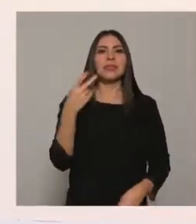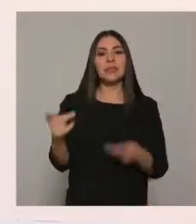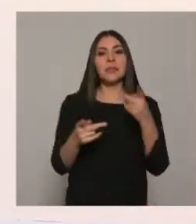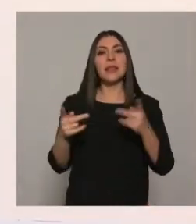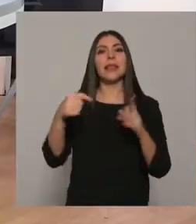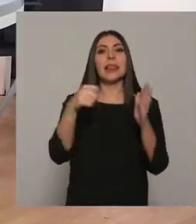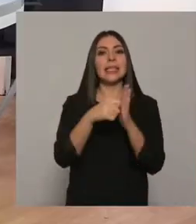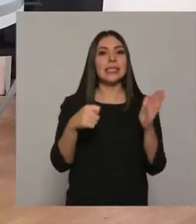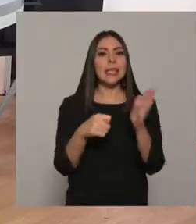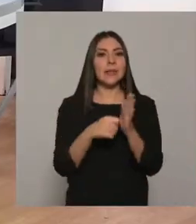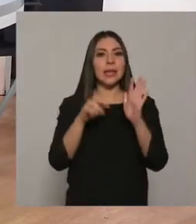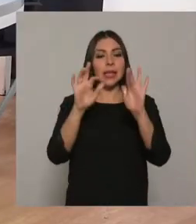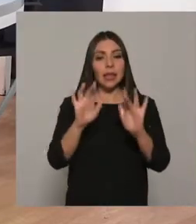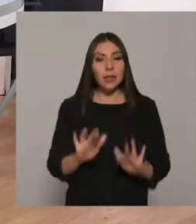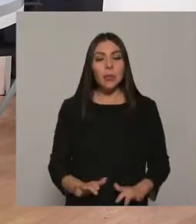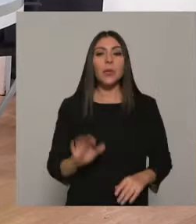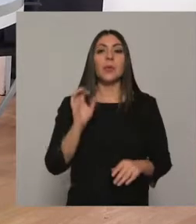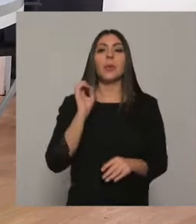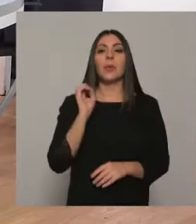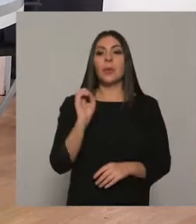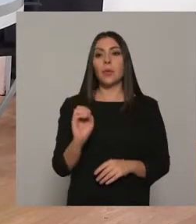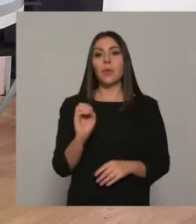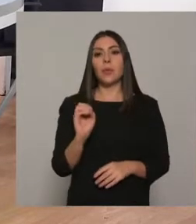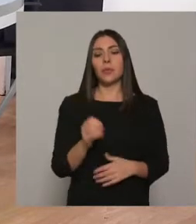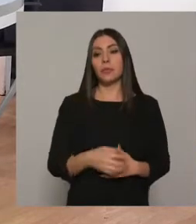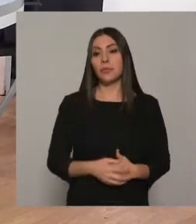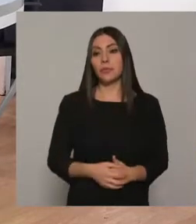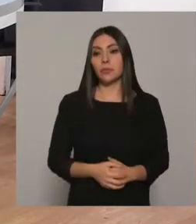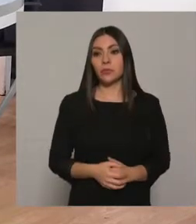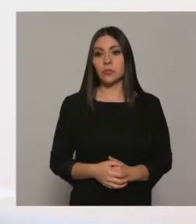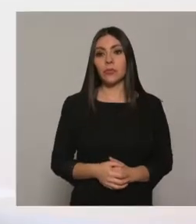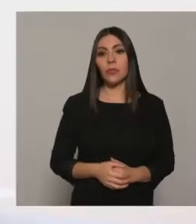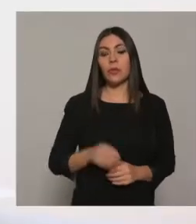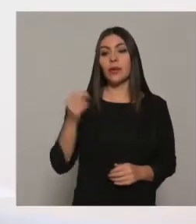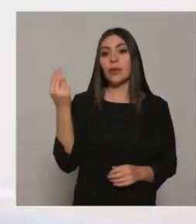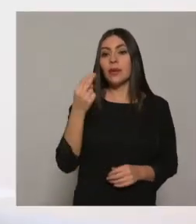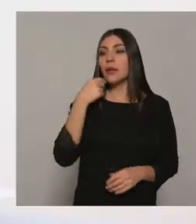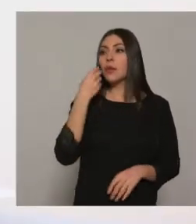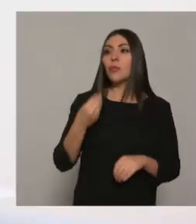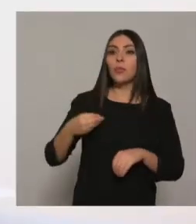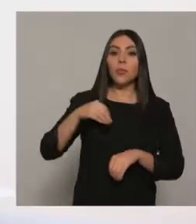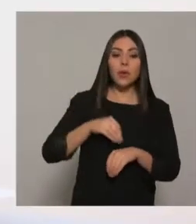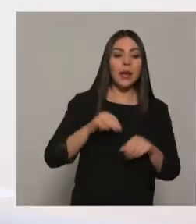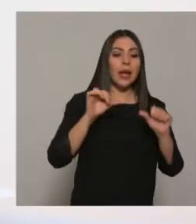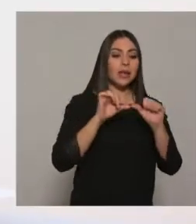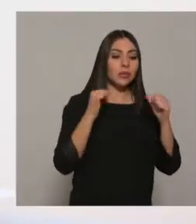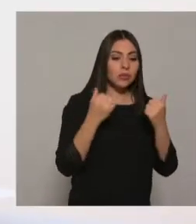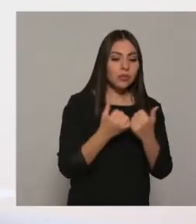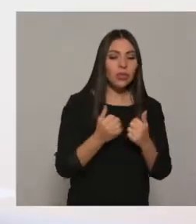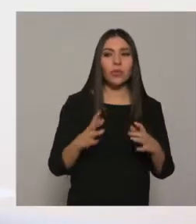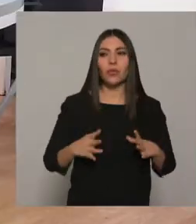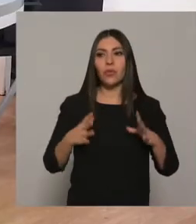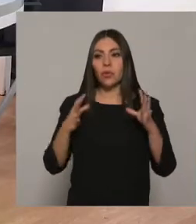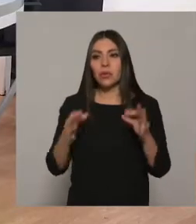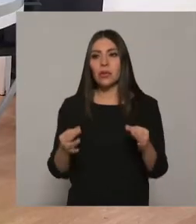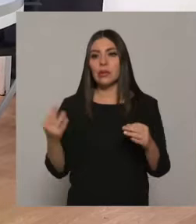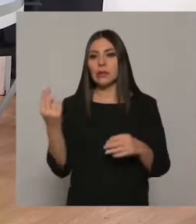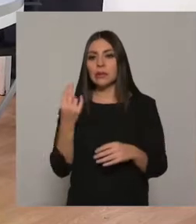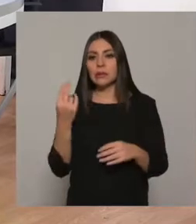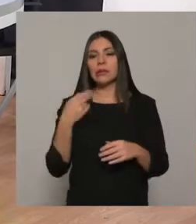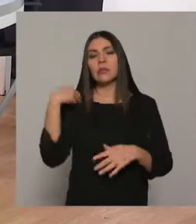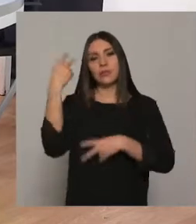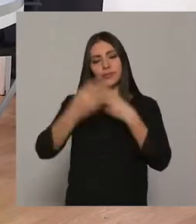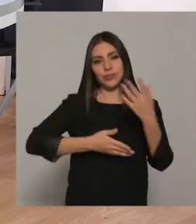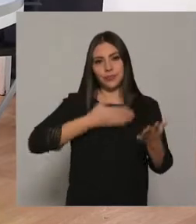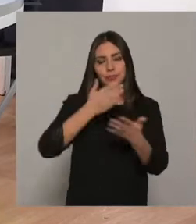cuando necesitemos abrir un patronato, una fundación, una asociación civil, además con protocolos de seguridad que